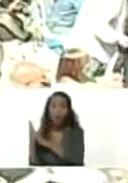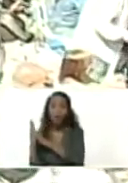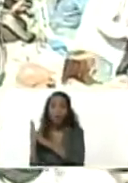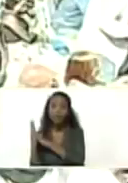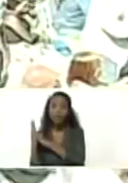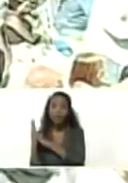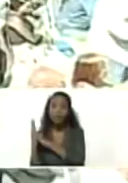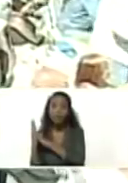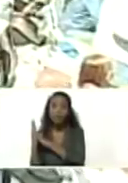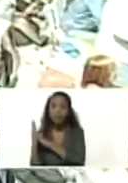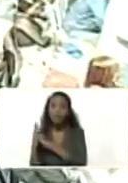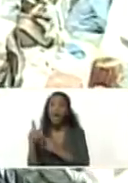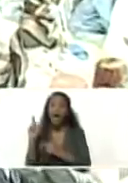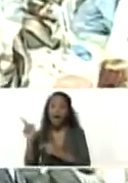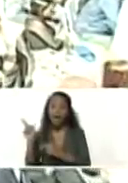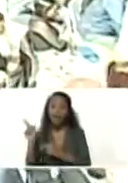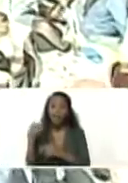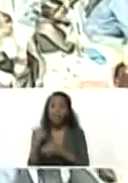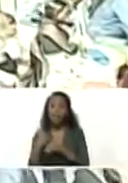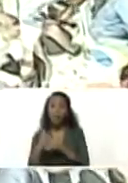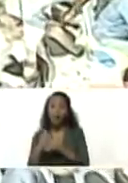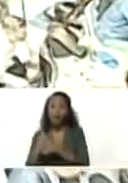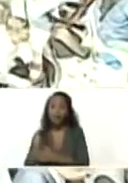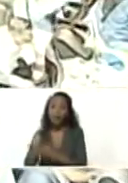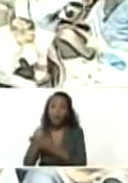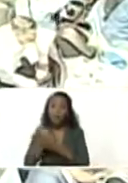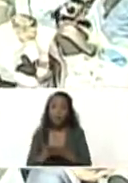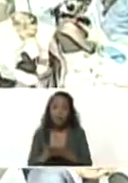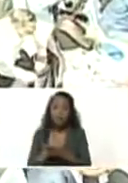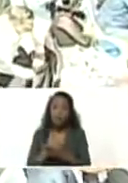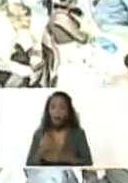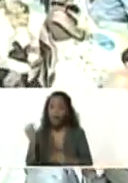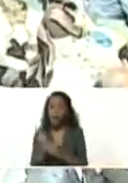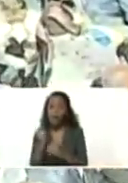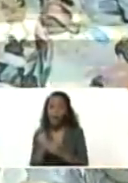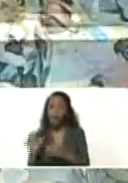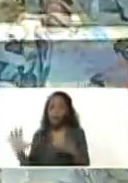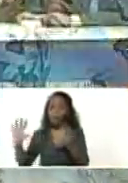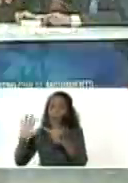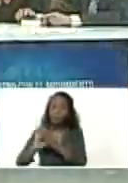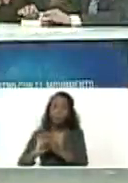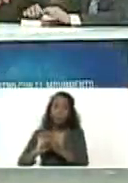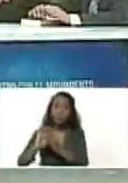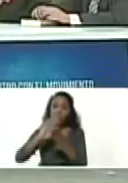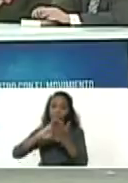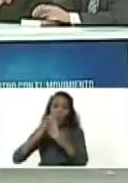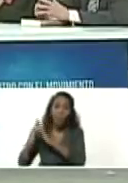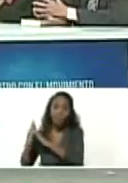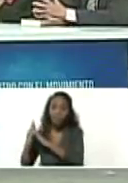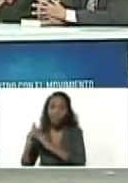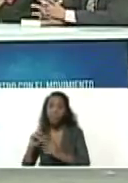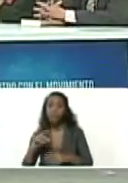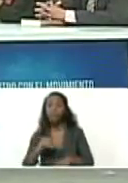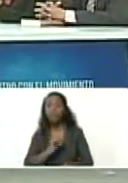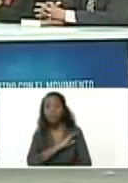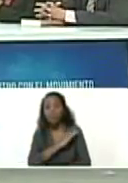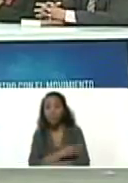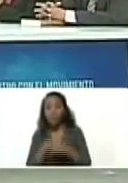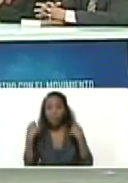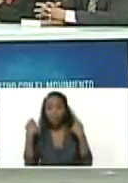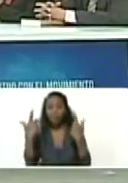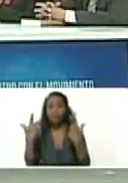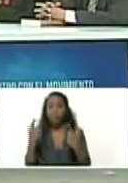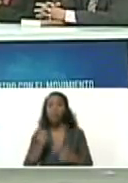ahí coayuvamos a la gestión del poder popular, unido a la comuna, al poder popular, para que